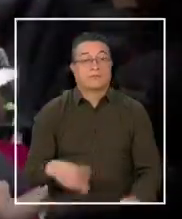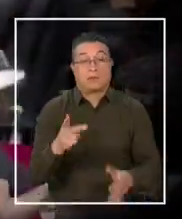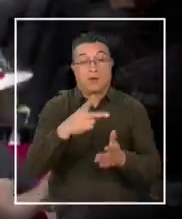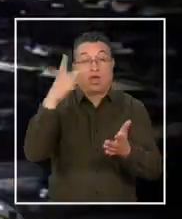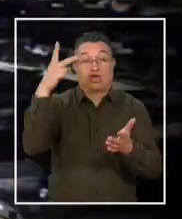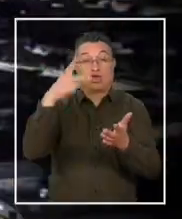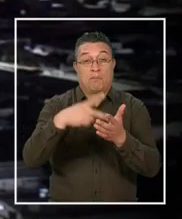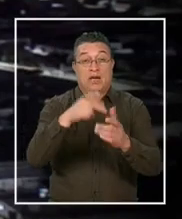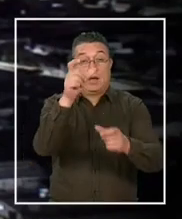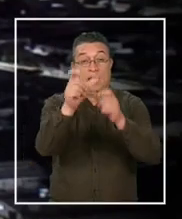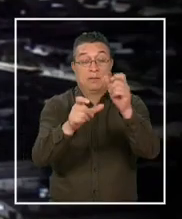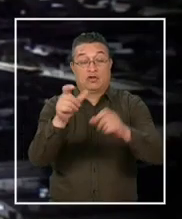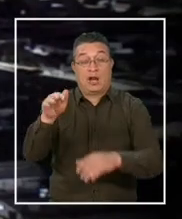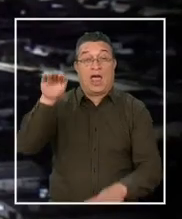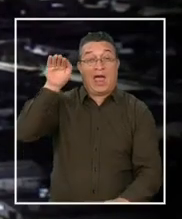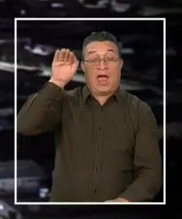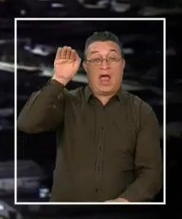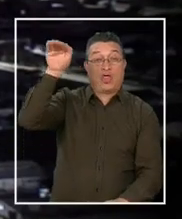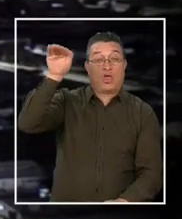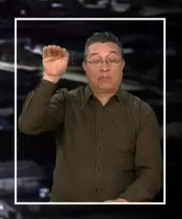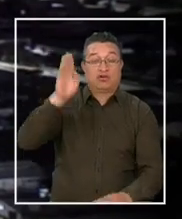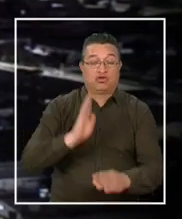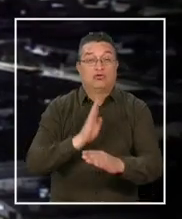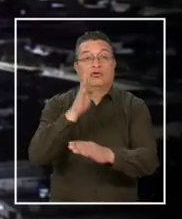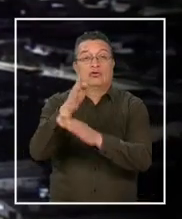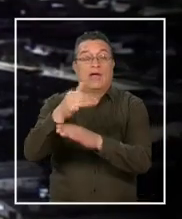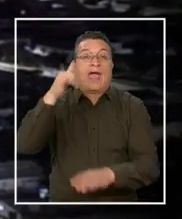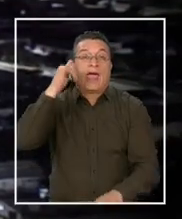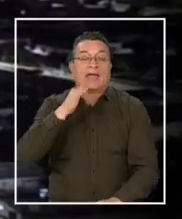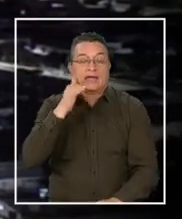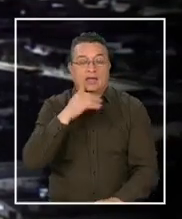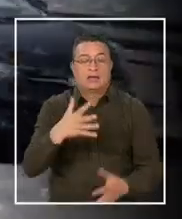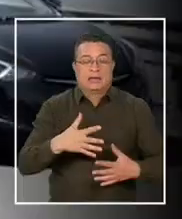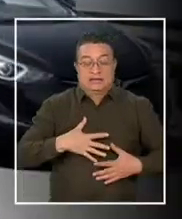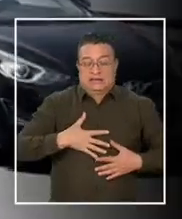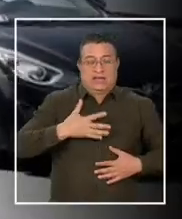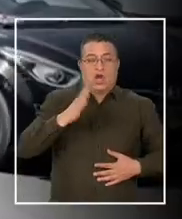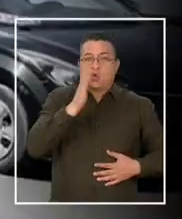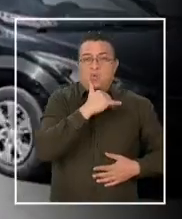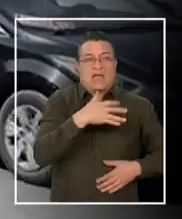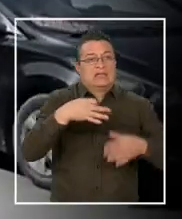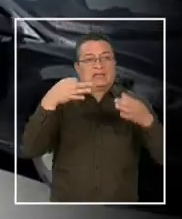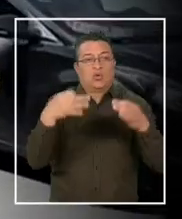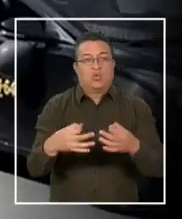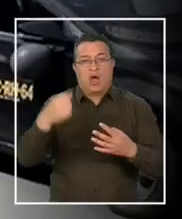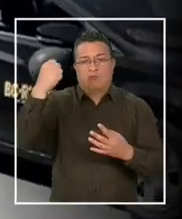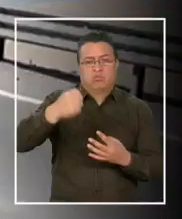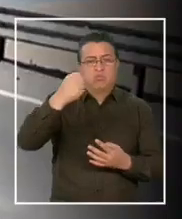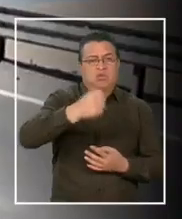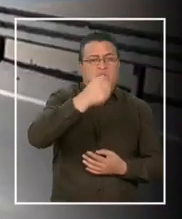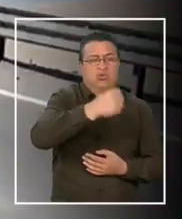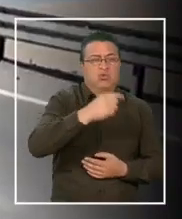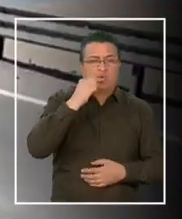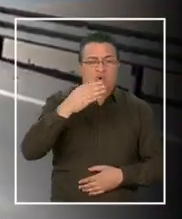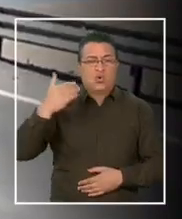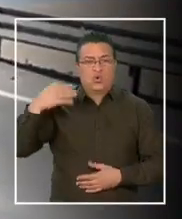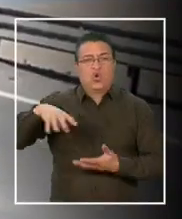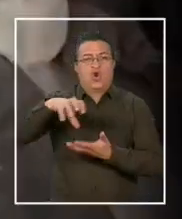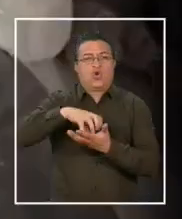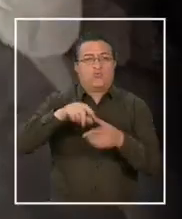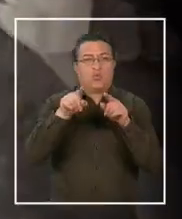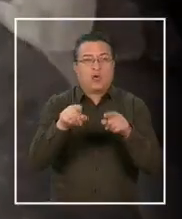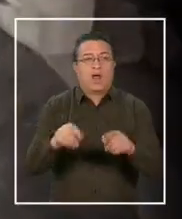3.000 habitantes de Alto Hospicio marcharon hasta Iquique en protesta por la sensación de inseguridad y los homicidios ocurridos en los últimos días en la